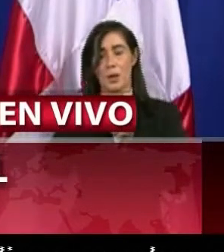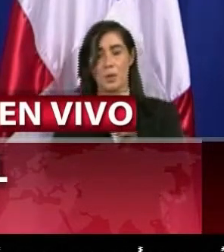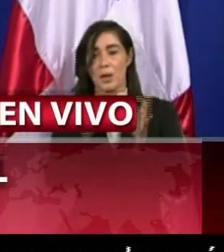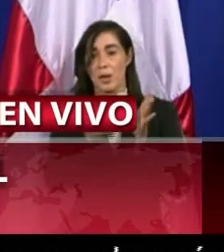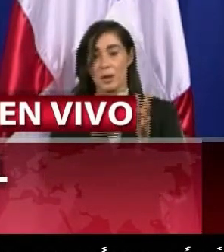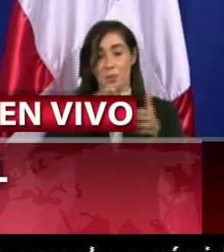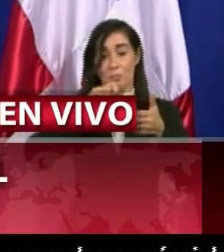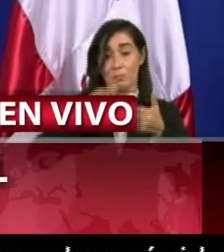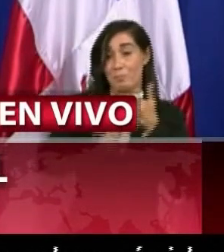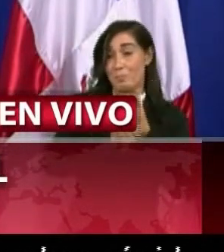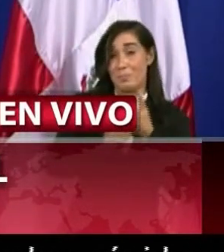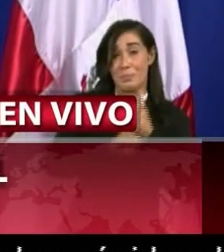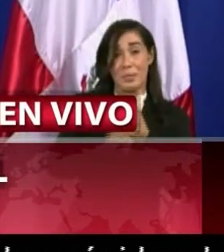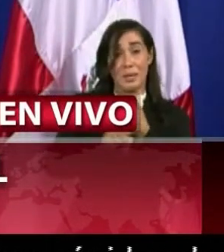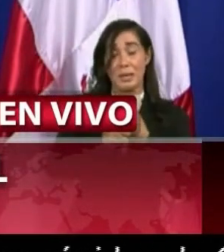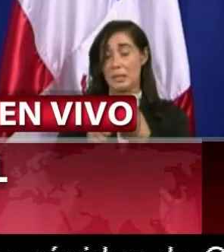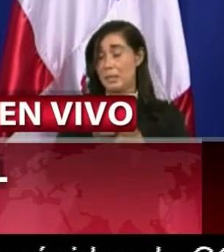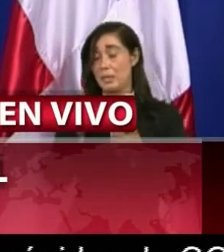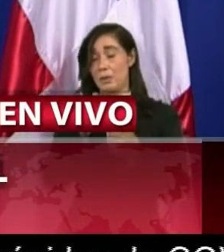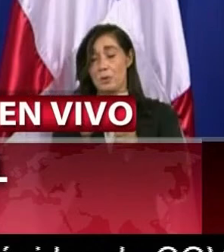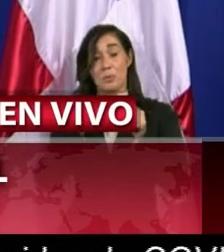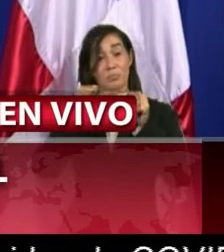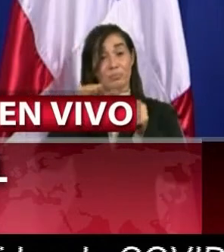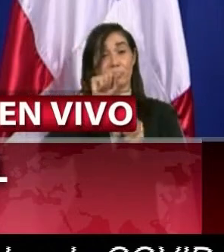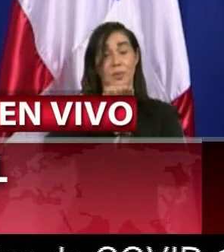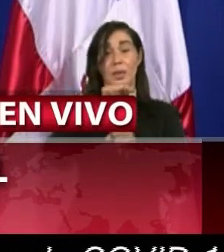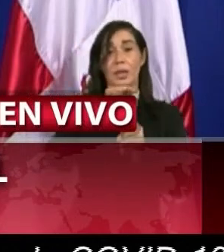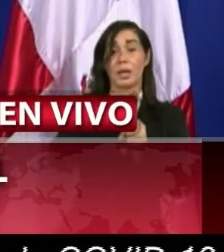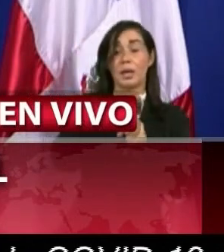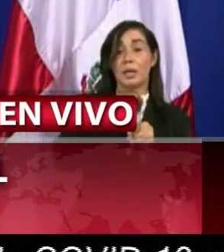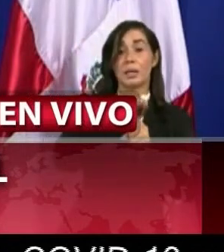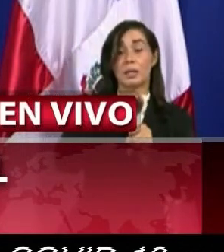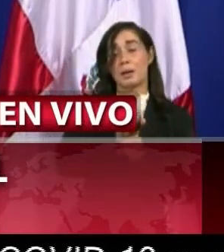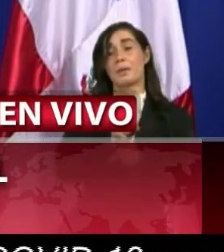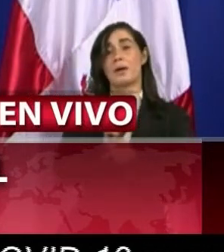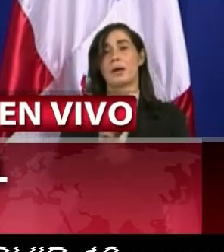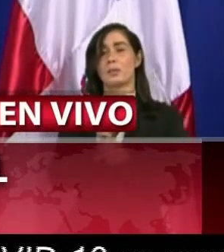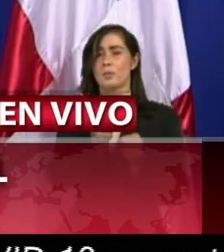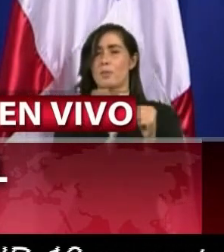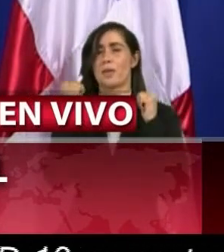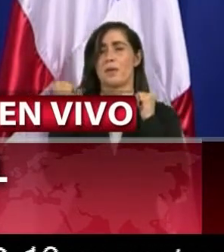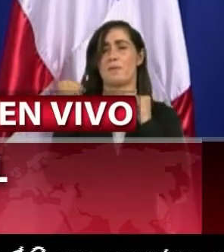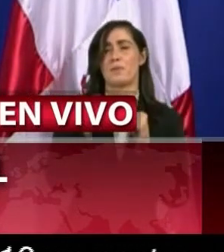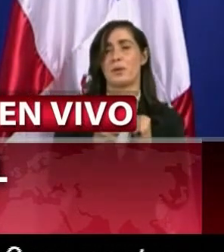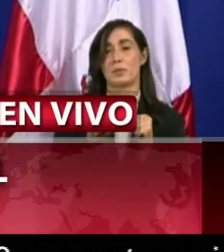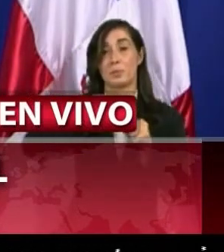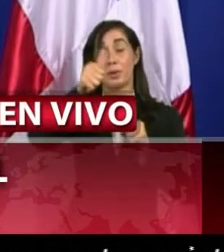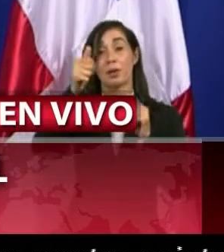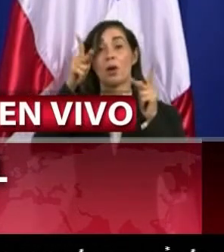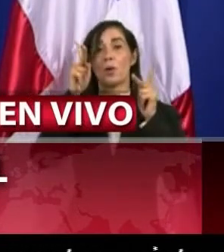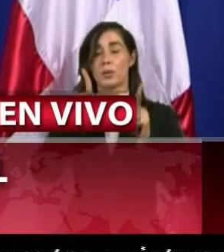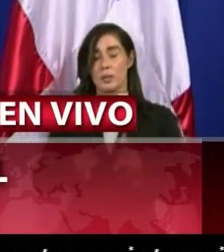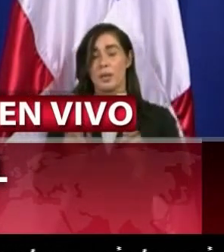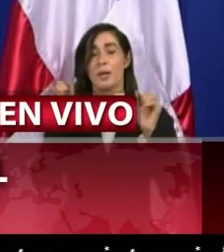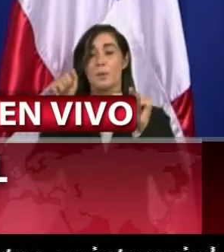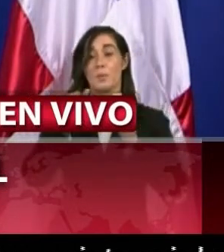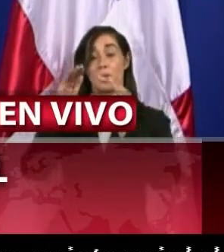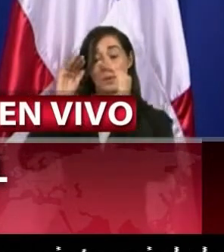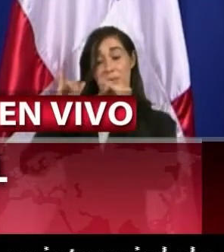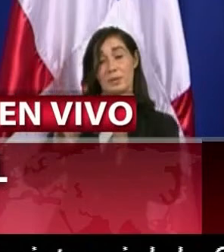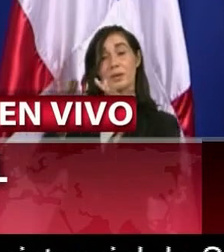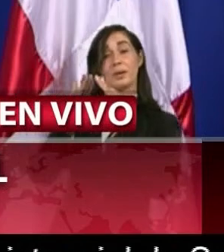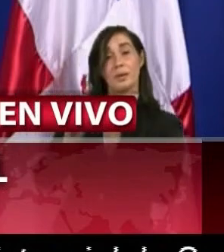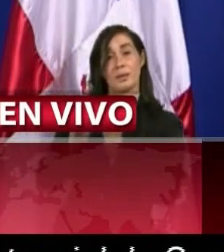exponer sus vidas, a trabajar con tesón para que los demás se puedan quedar